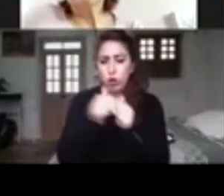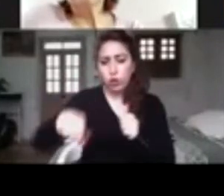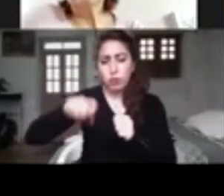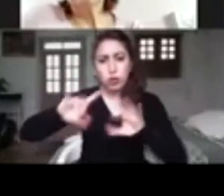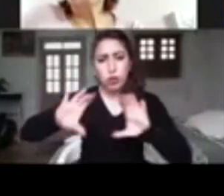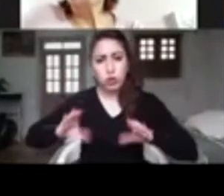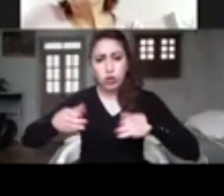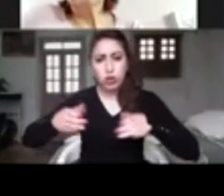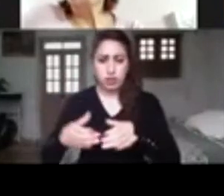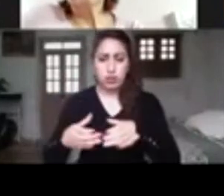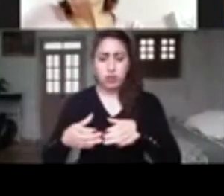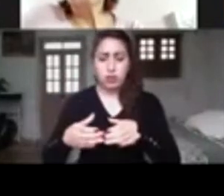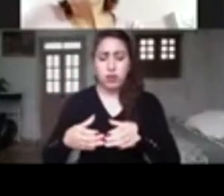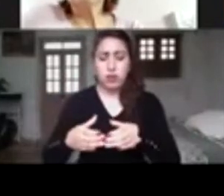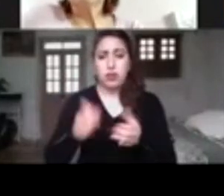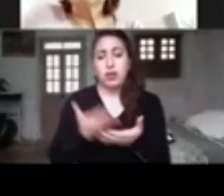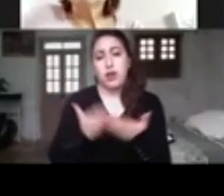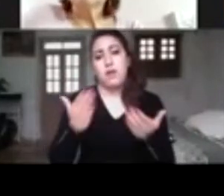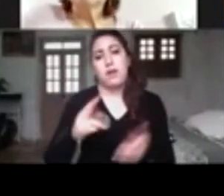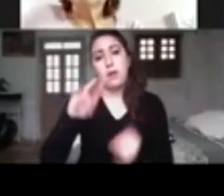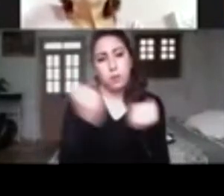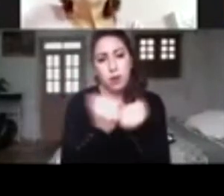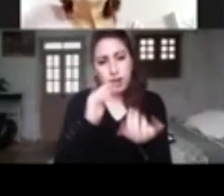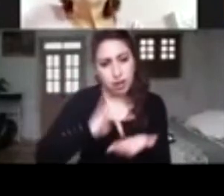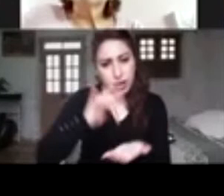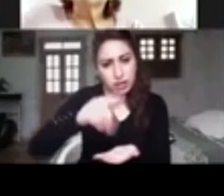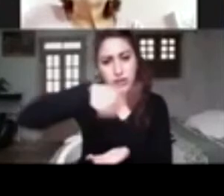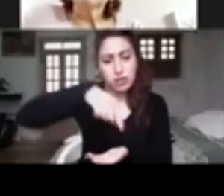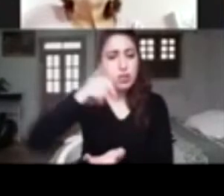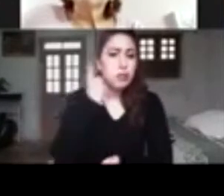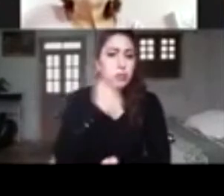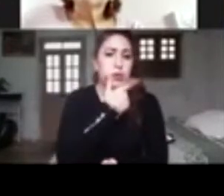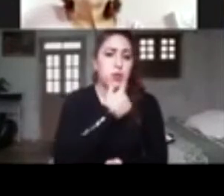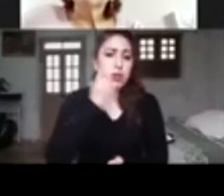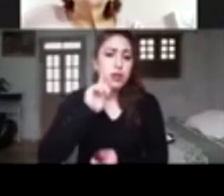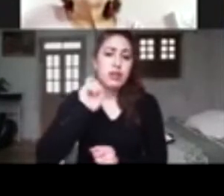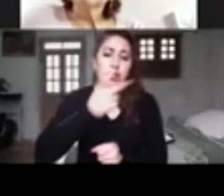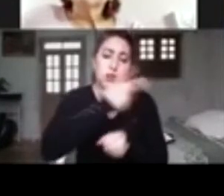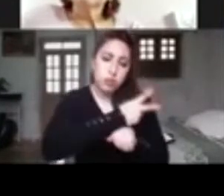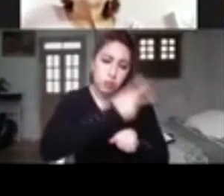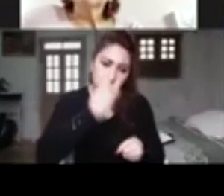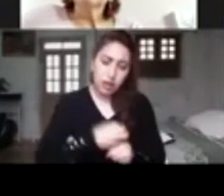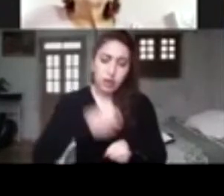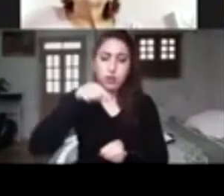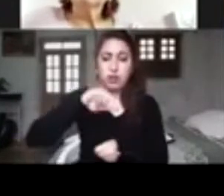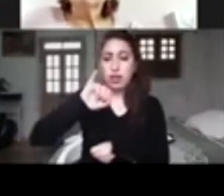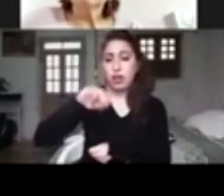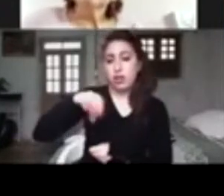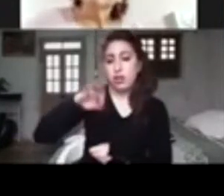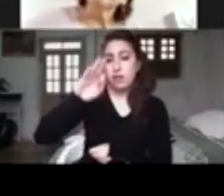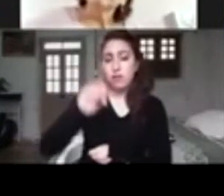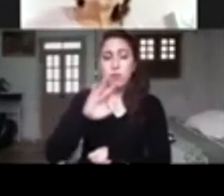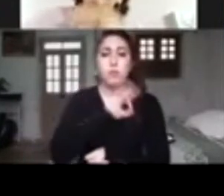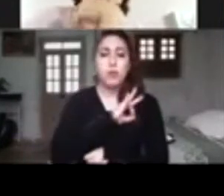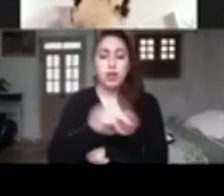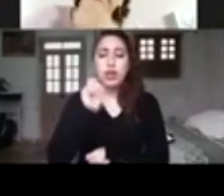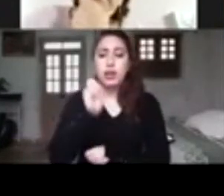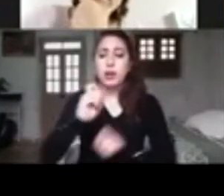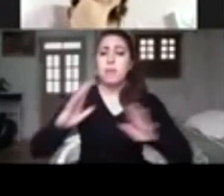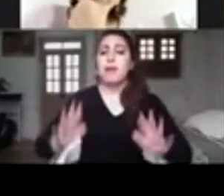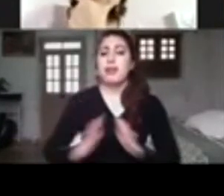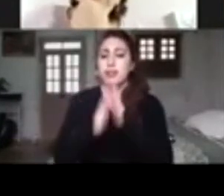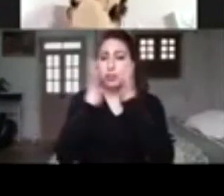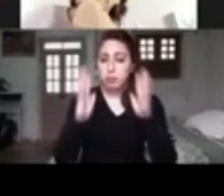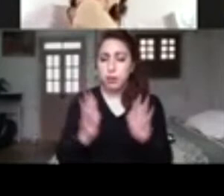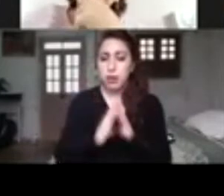de permitirnos en el Info de la Ciudad interactuar con las organizaciones que en este caso